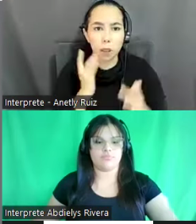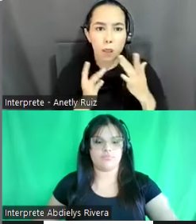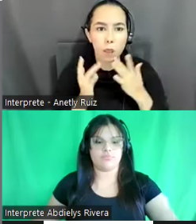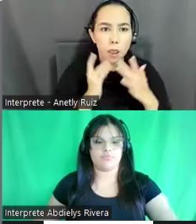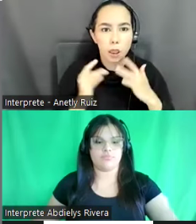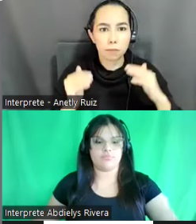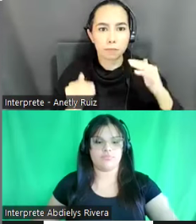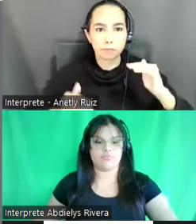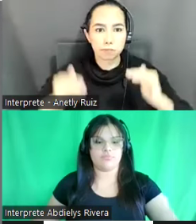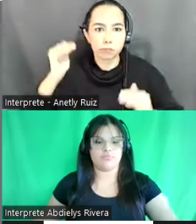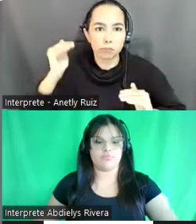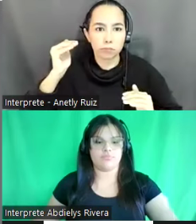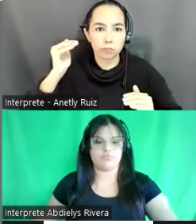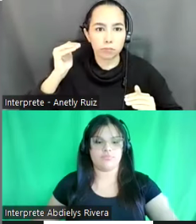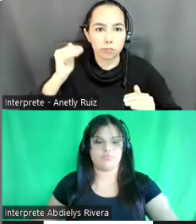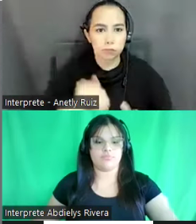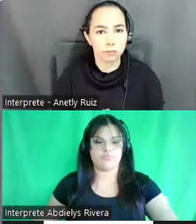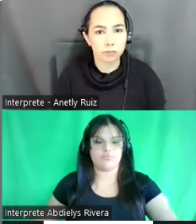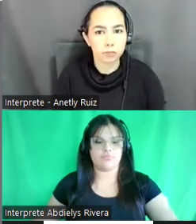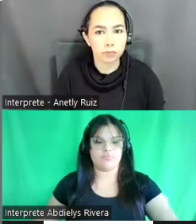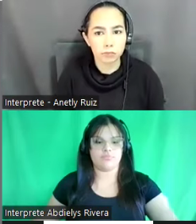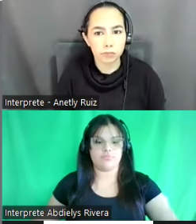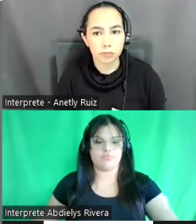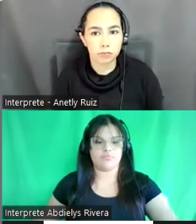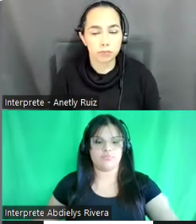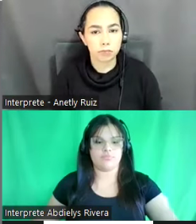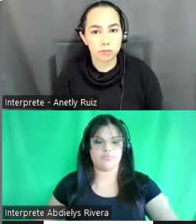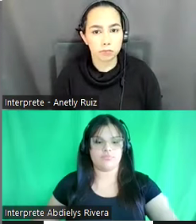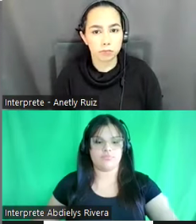disparidad, porque hay una